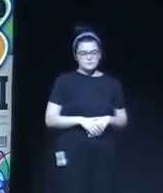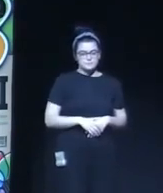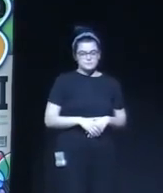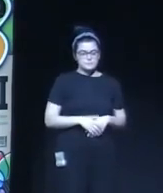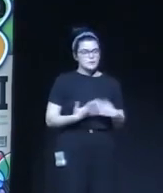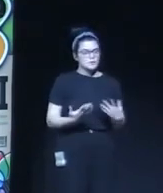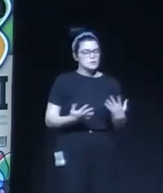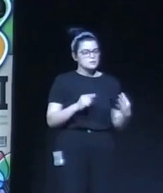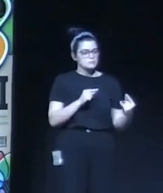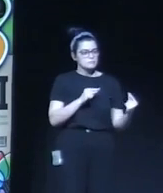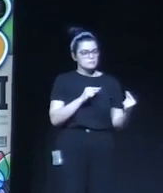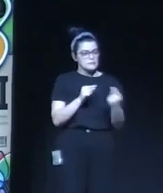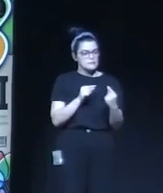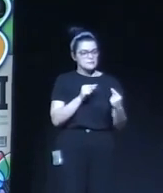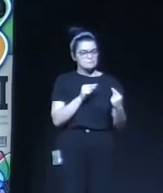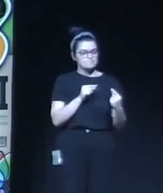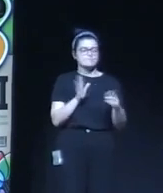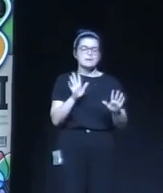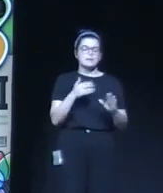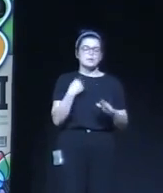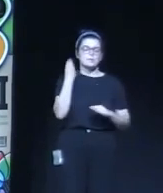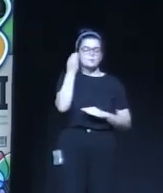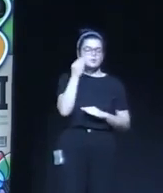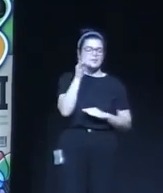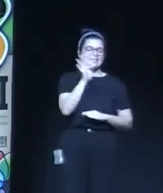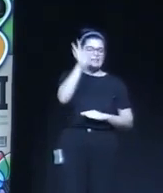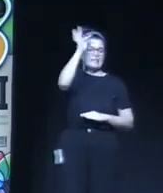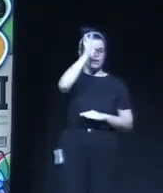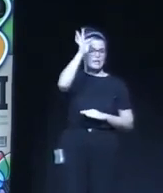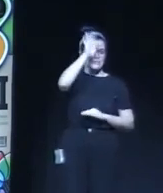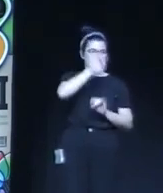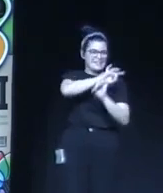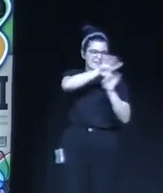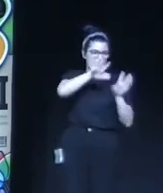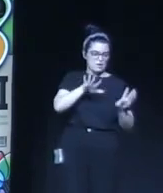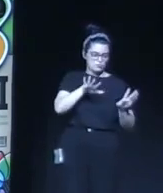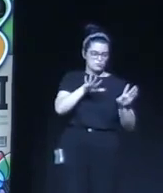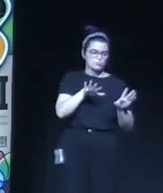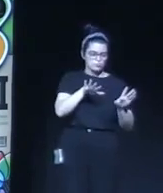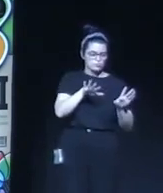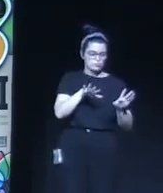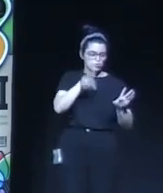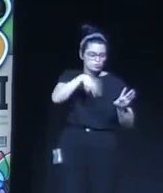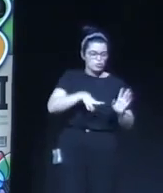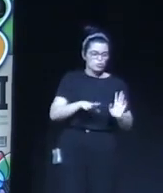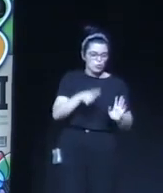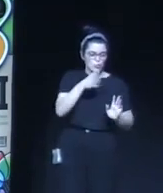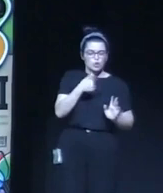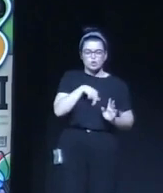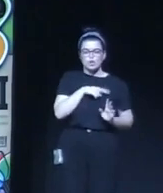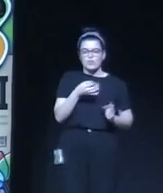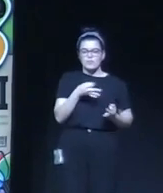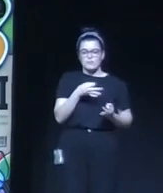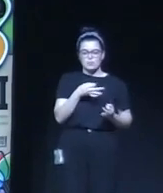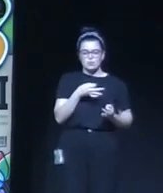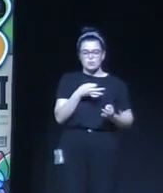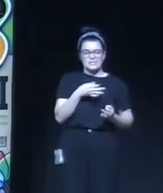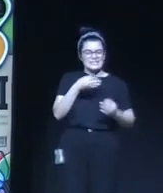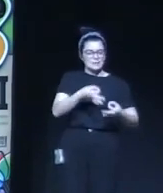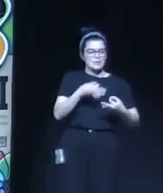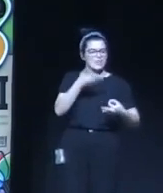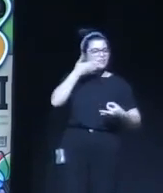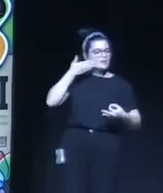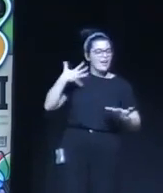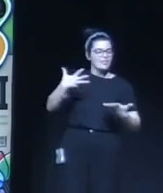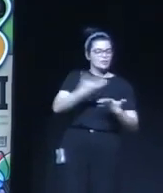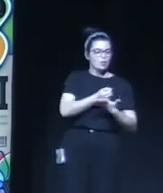esos debates, yo creo que teóricamente son claros, ¿eh? Teóricamente son claros. Tenemos que estar a favor de la dignidad de todos.